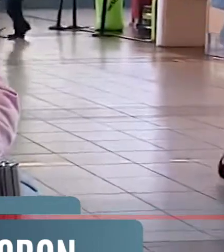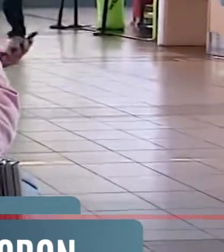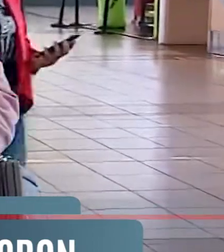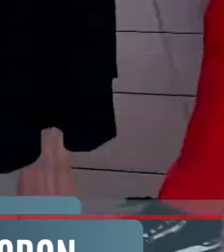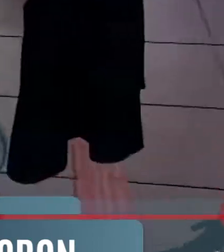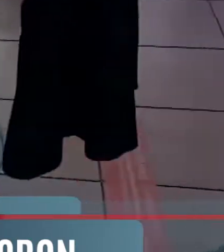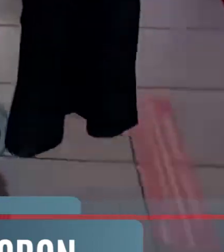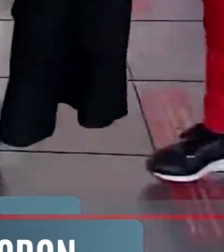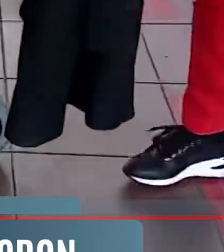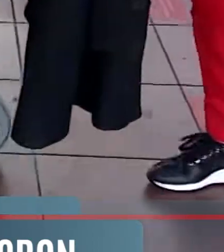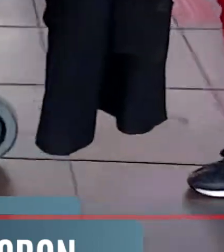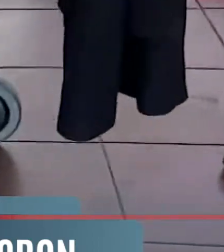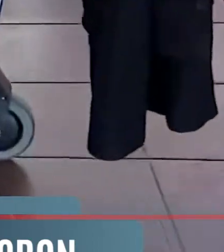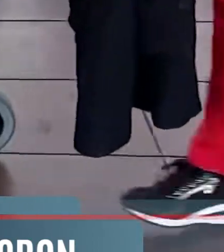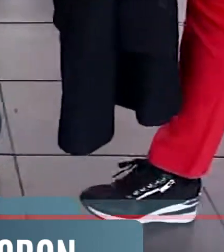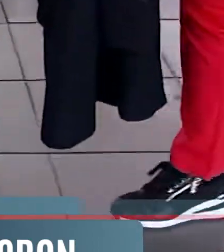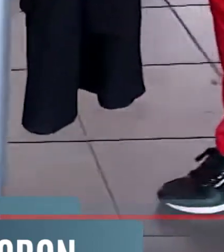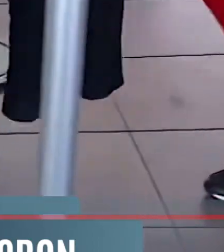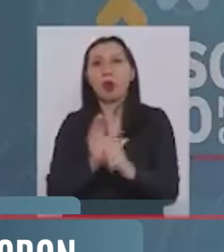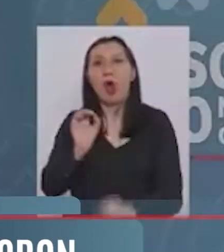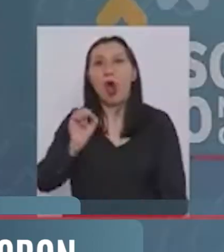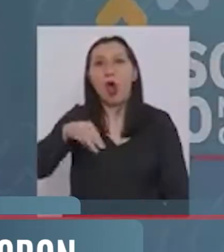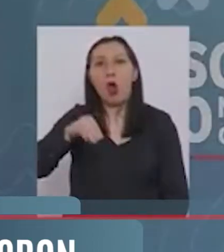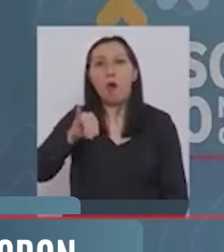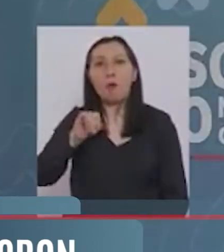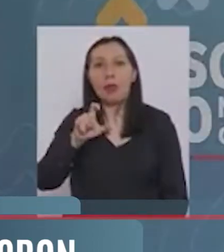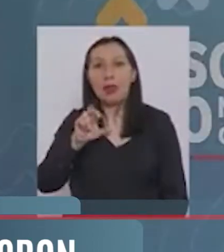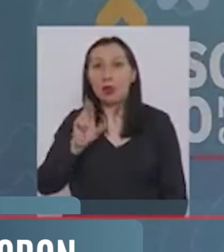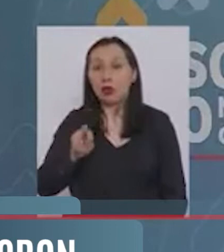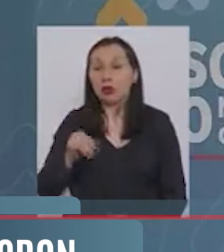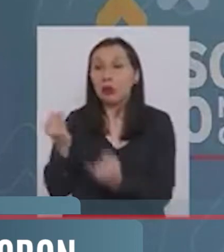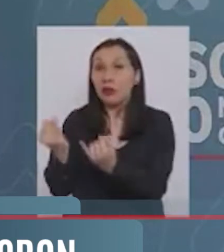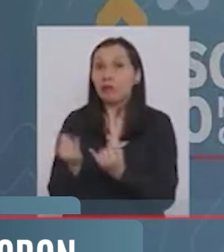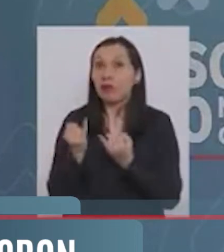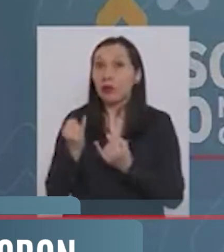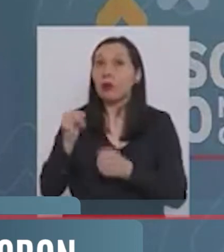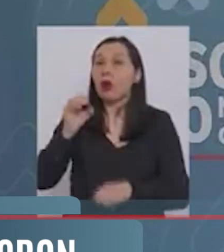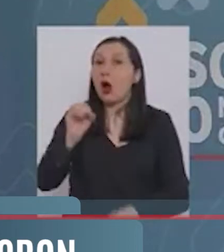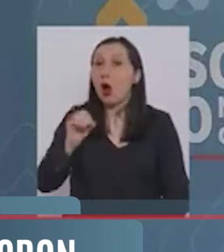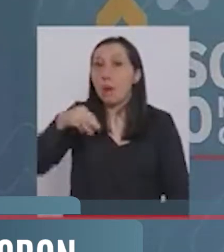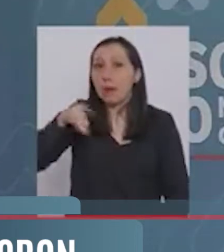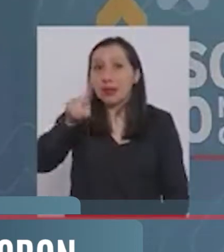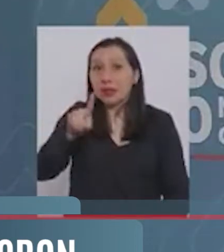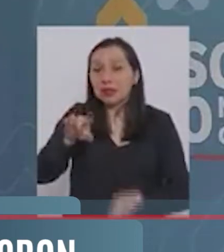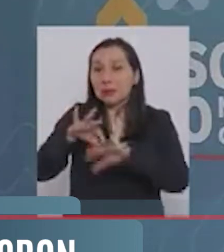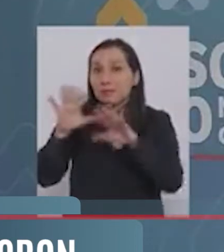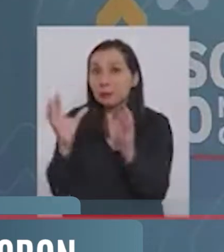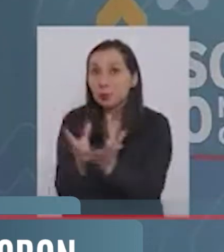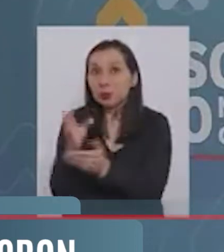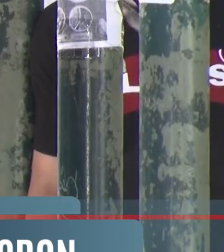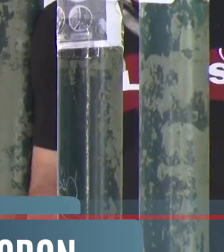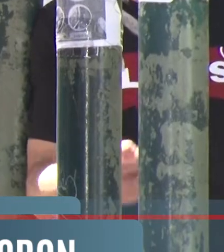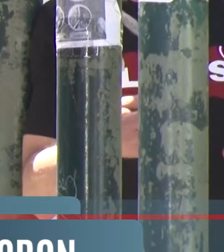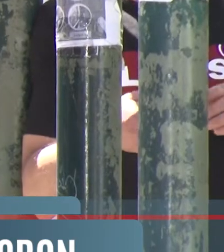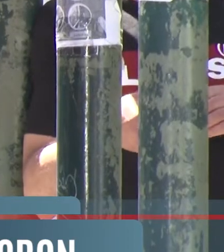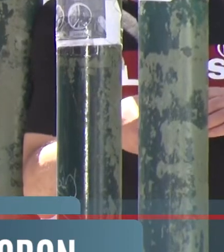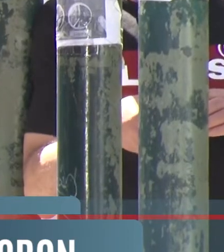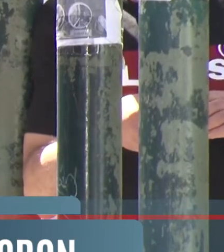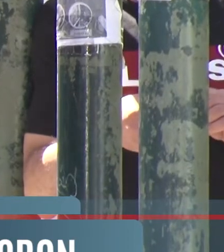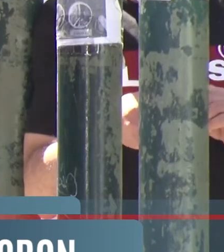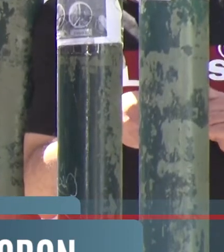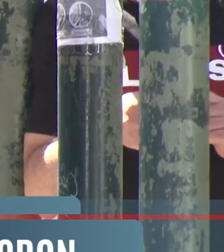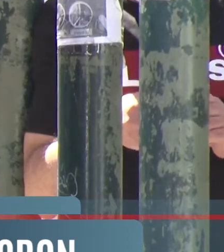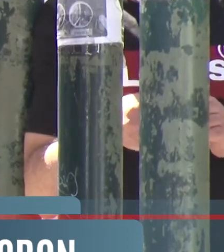regresaron al país desde eeuu la subsecretaria de salud pública maría teresa valenzuela llamó a la población a evitar